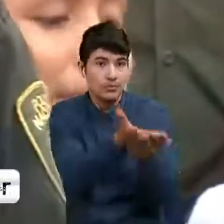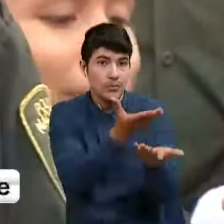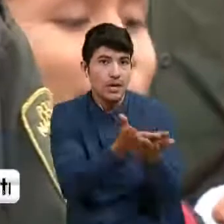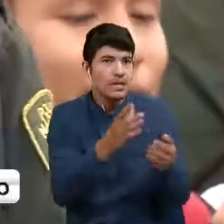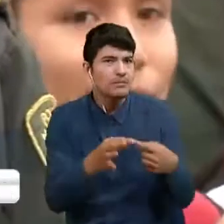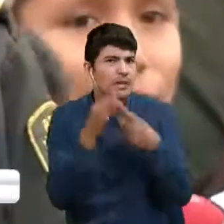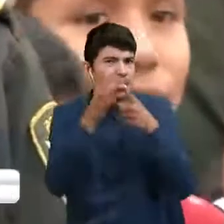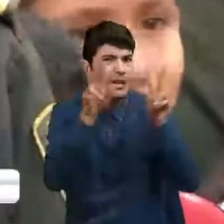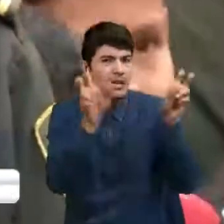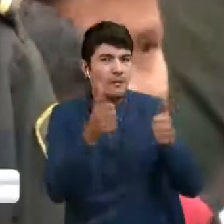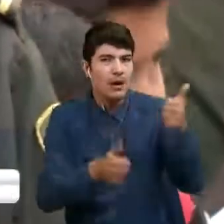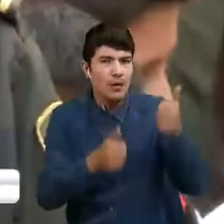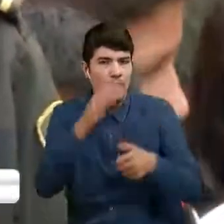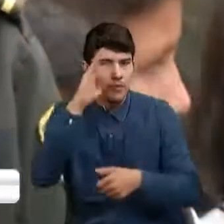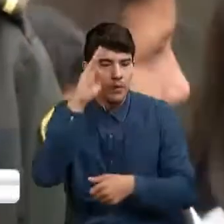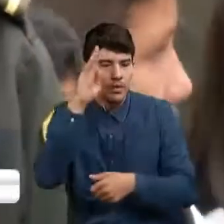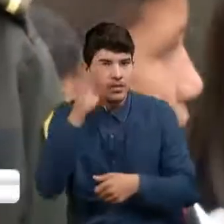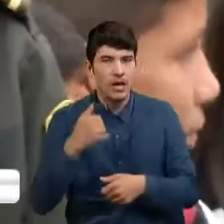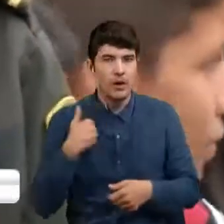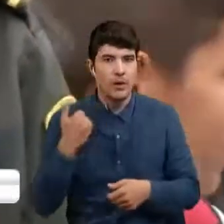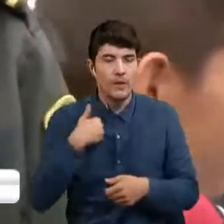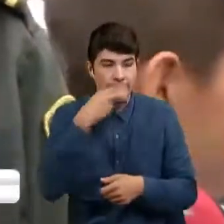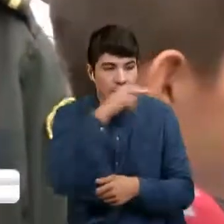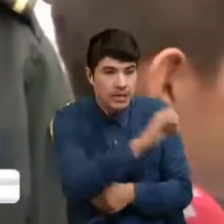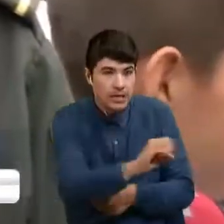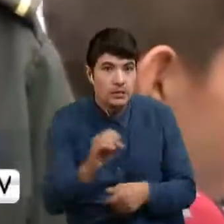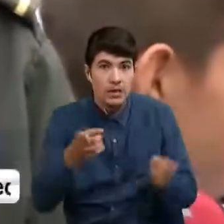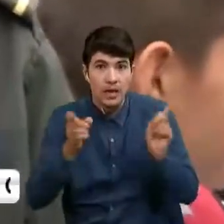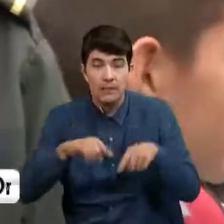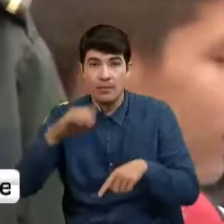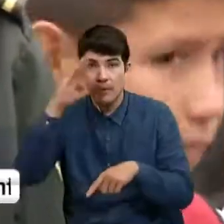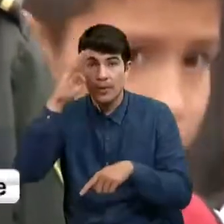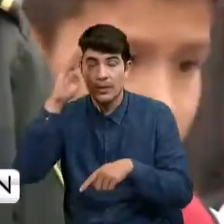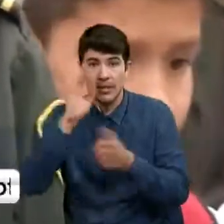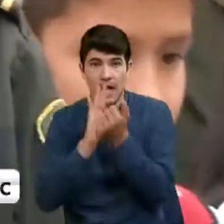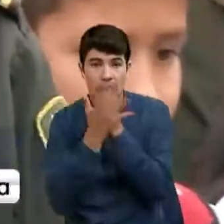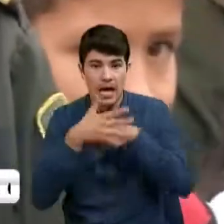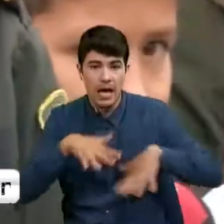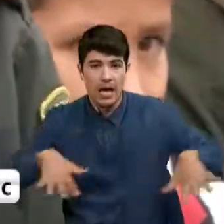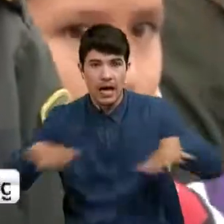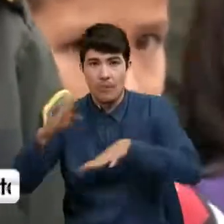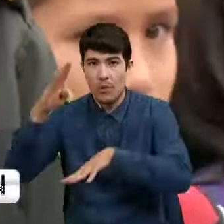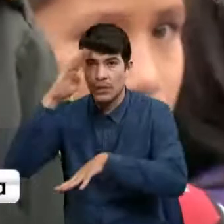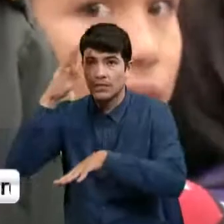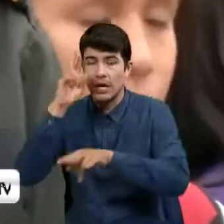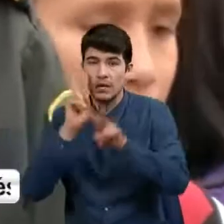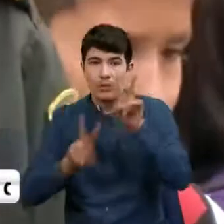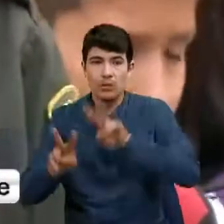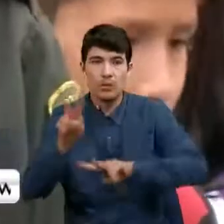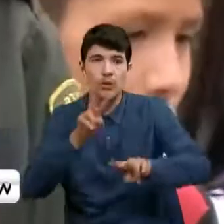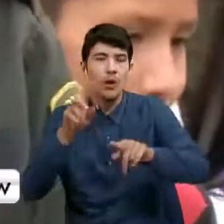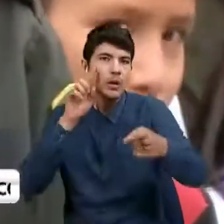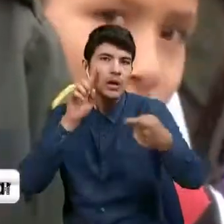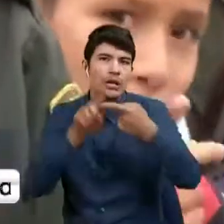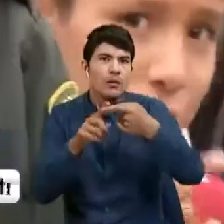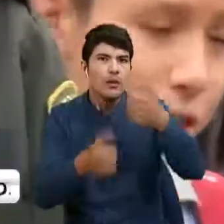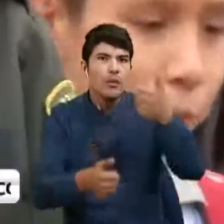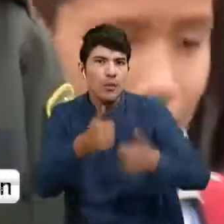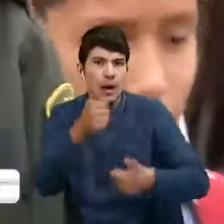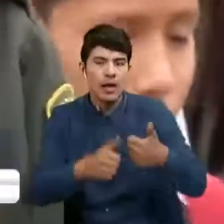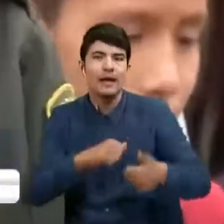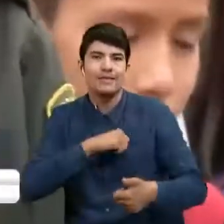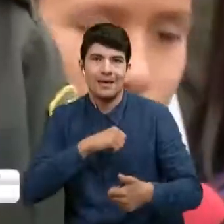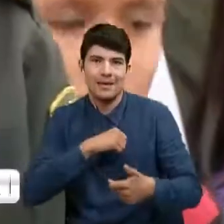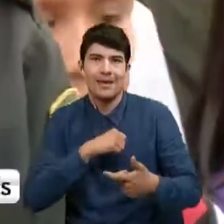que ver con policía de infancia y adolescencia policía ambiental policía de turismo con el fin de tener ese